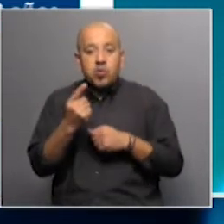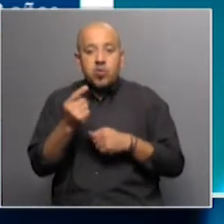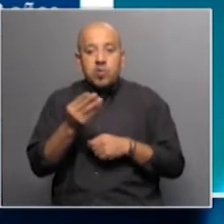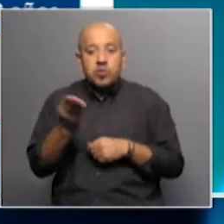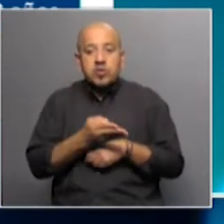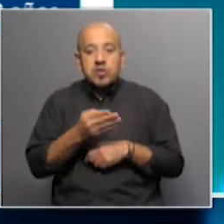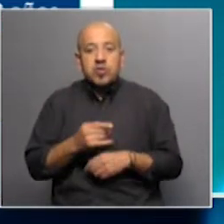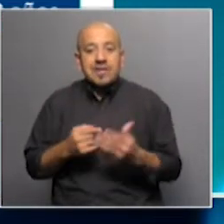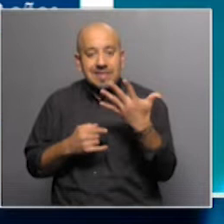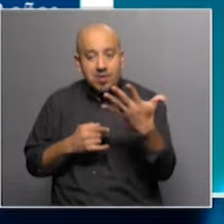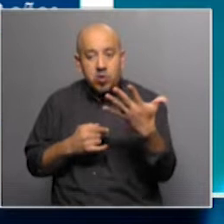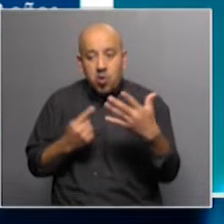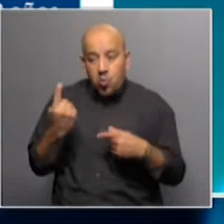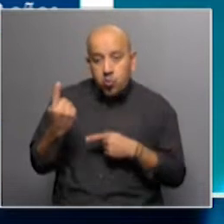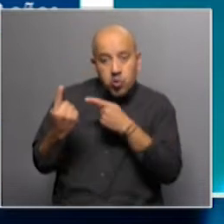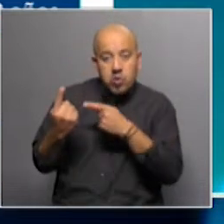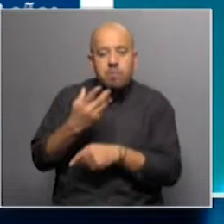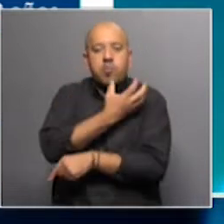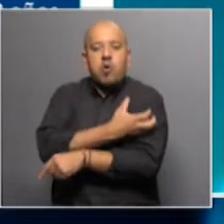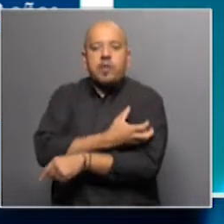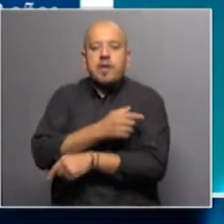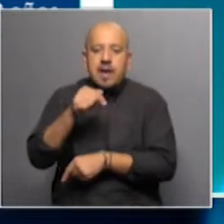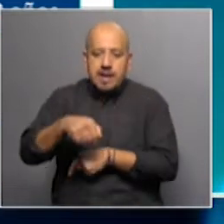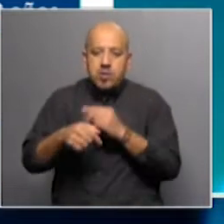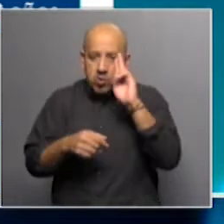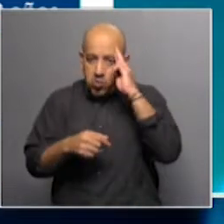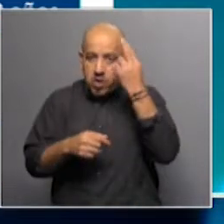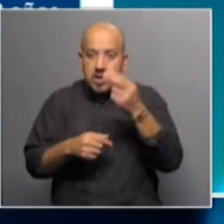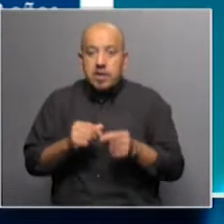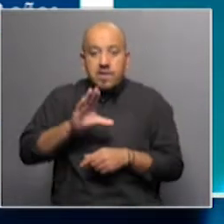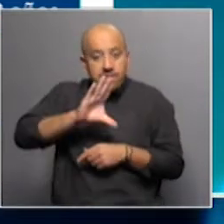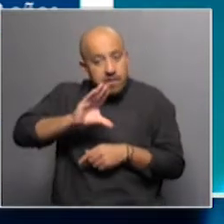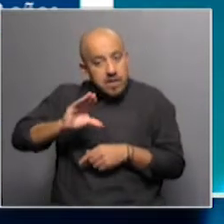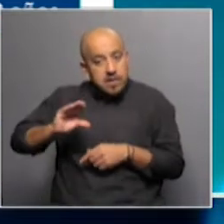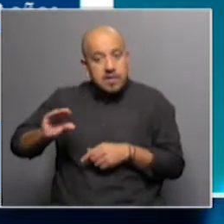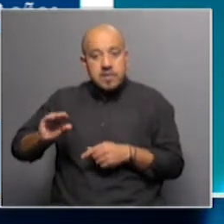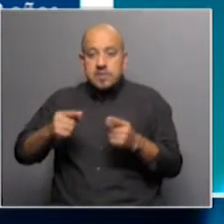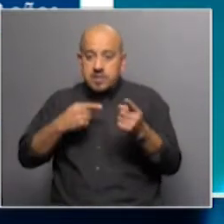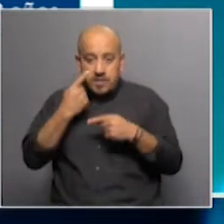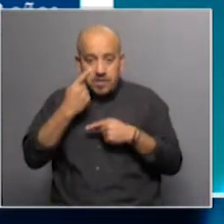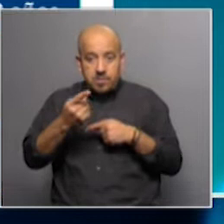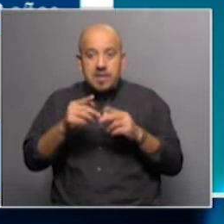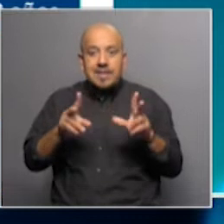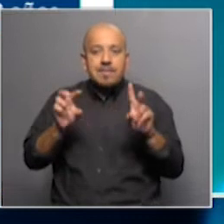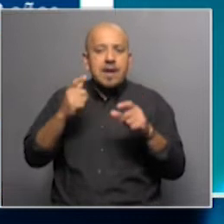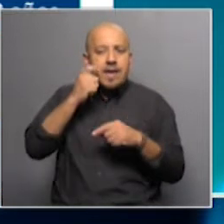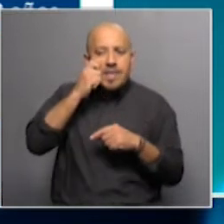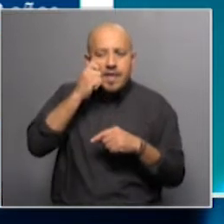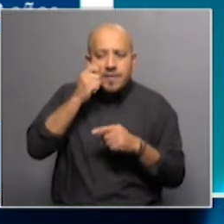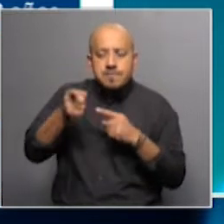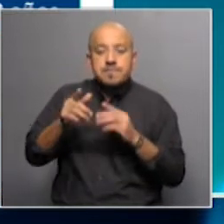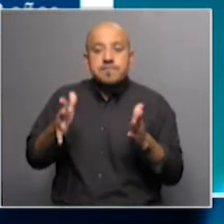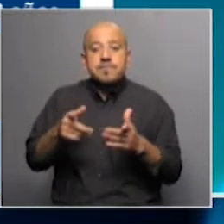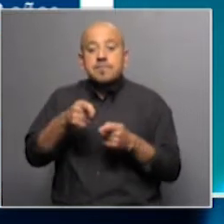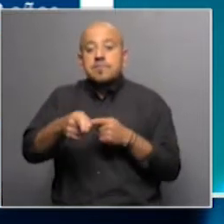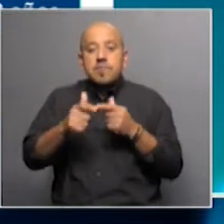cada cinco niños hoy es pobre en Uruguay. Y ves cómo baja a medida que vos te movés en el espectro etario, ¿sí?, y sobre el final